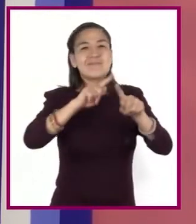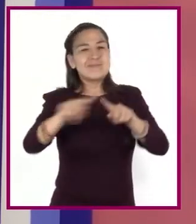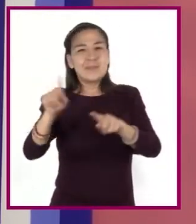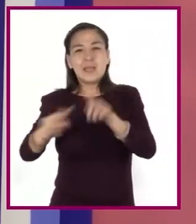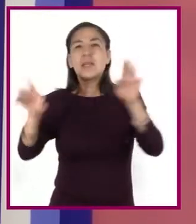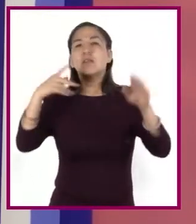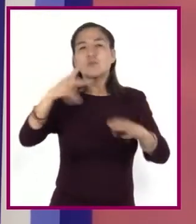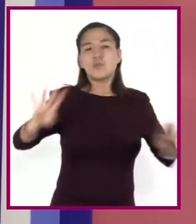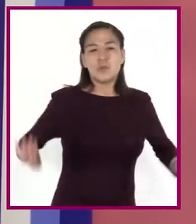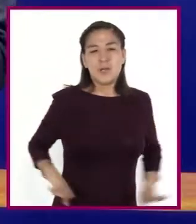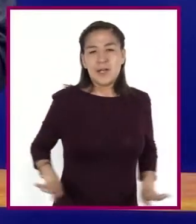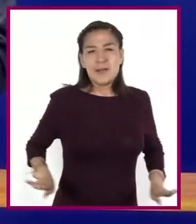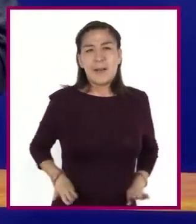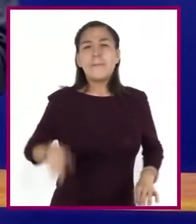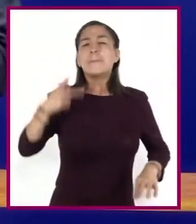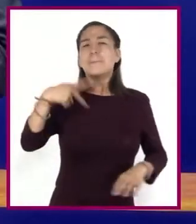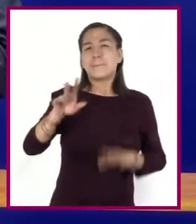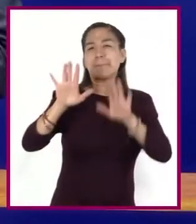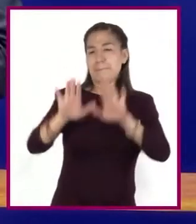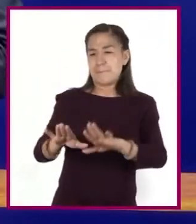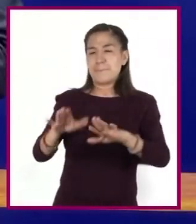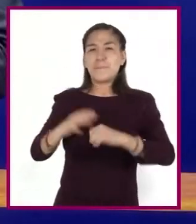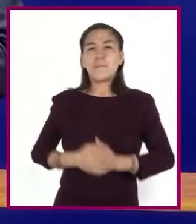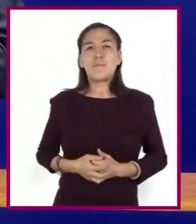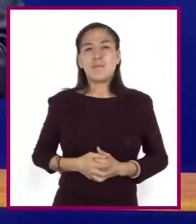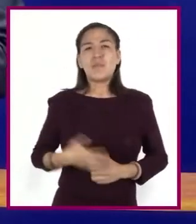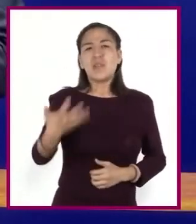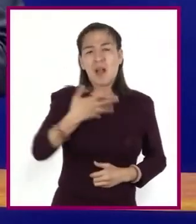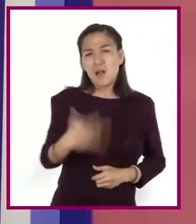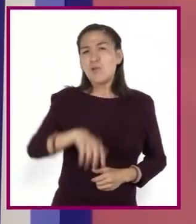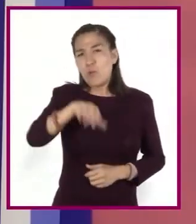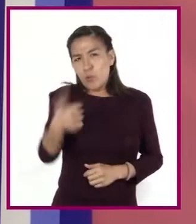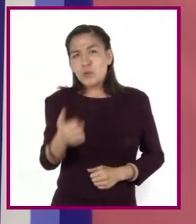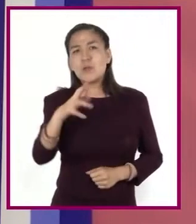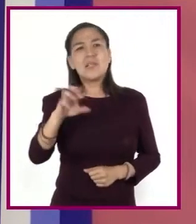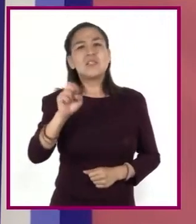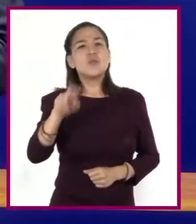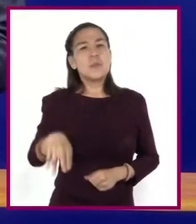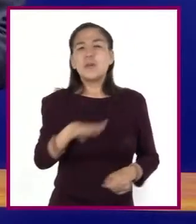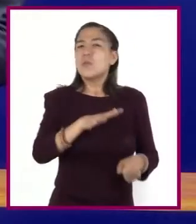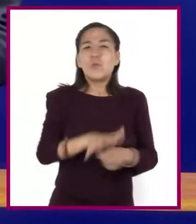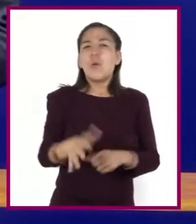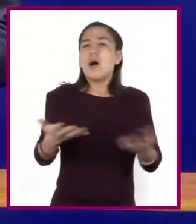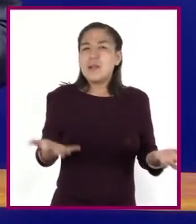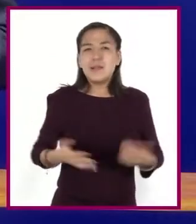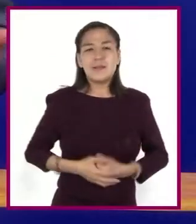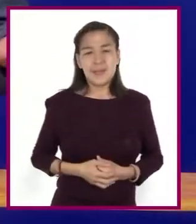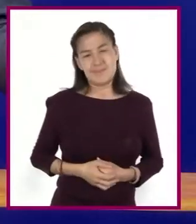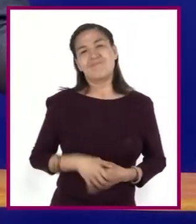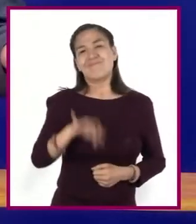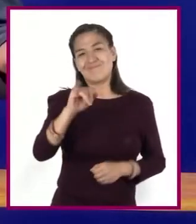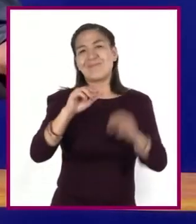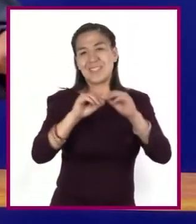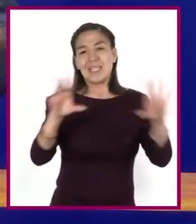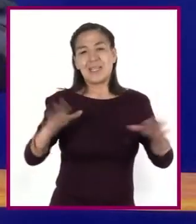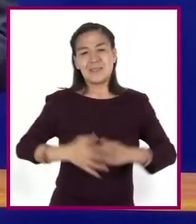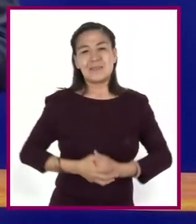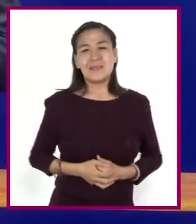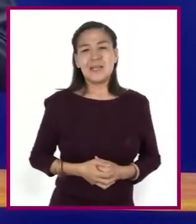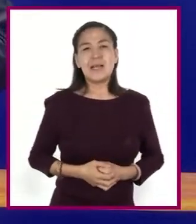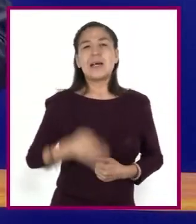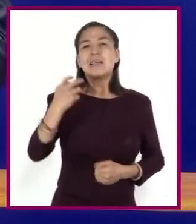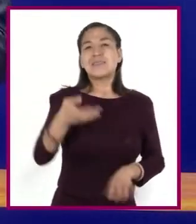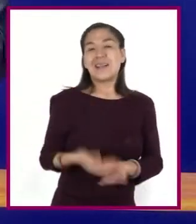características. Pero profesor, hay otros resúmenes. ¿Cuáles serían? Claro, aunque